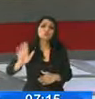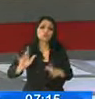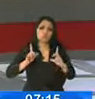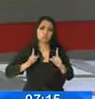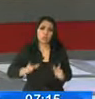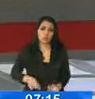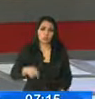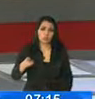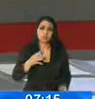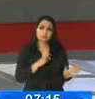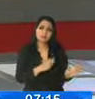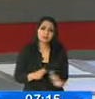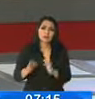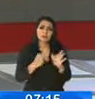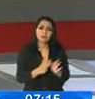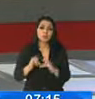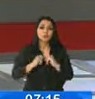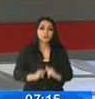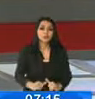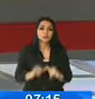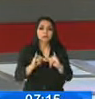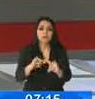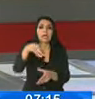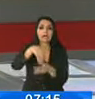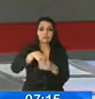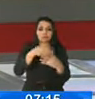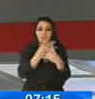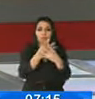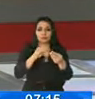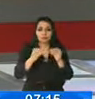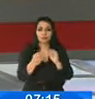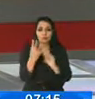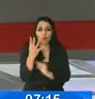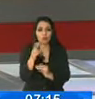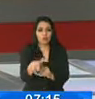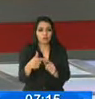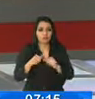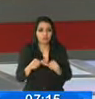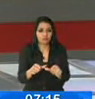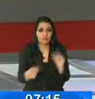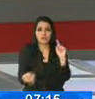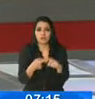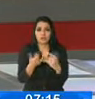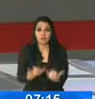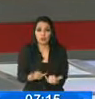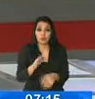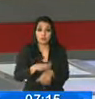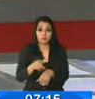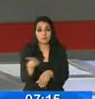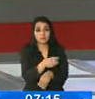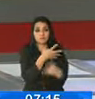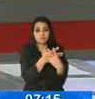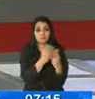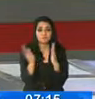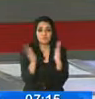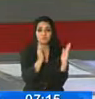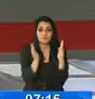segundo mandatario pueda seguir con su tratamiento dentro de la cárcel 4, donde se mantiene recluido tras dictársele orden de prisión